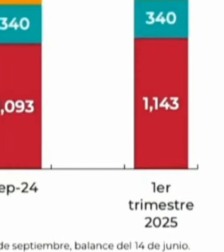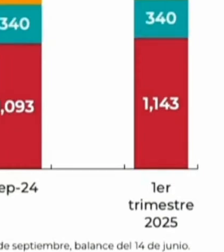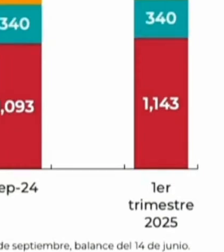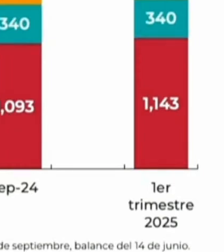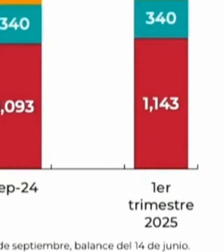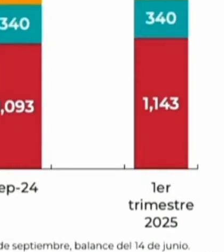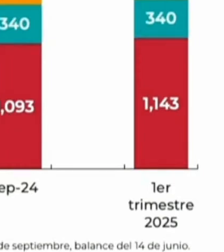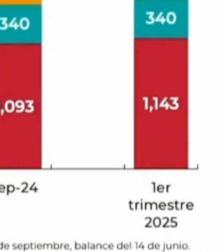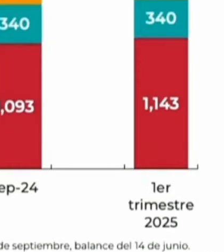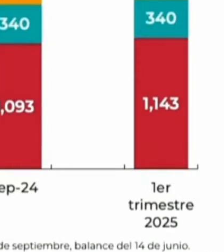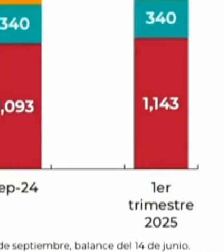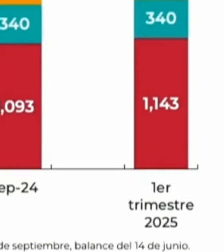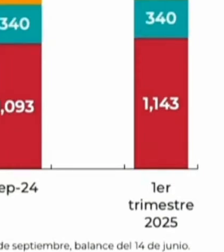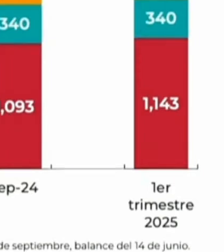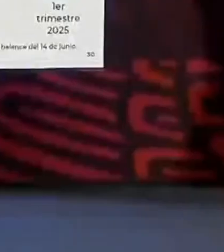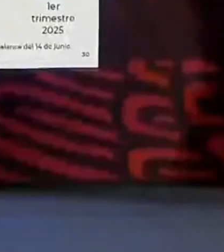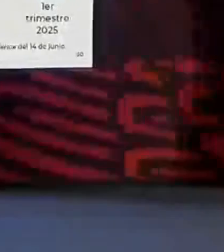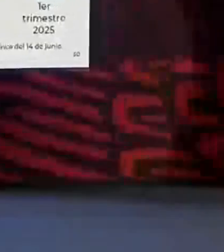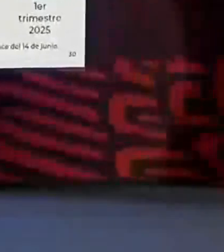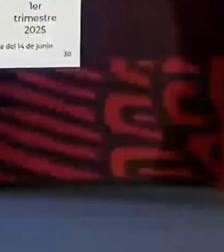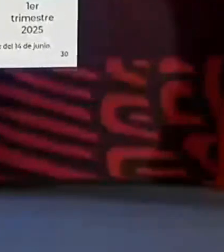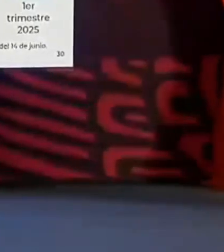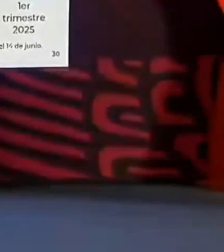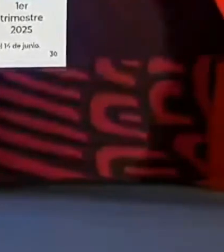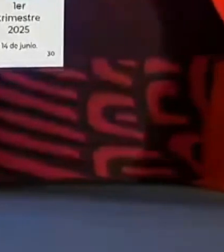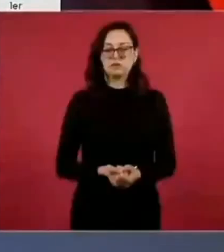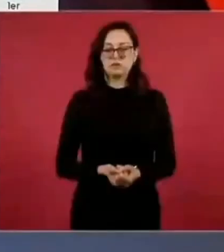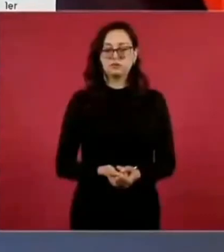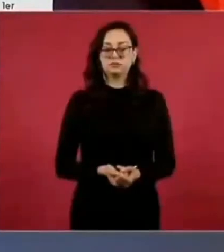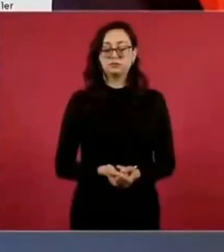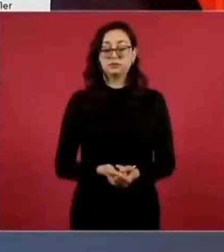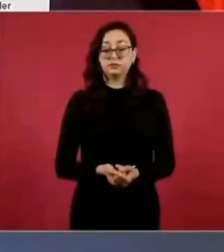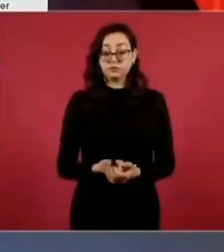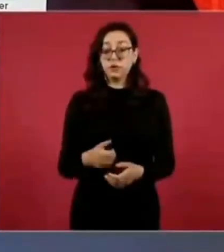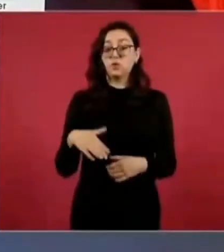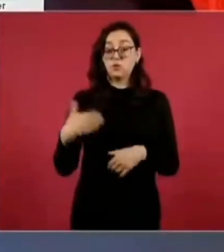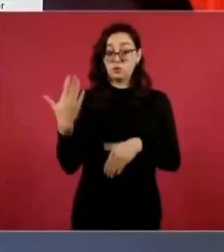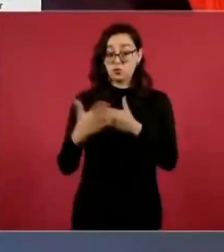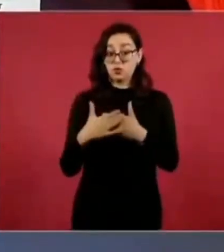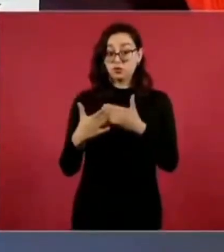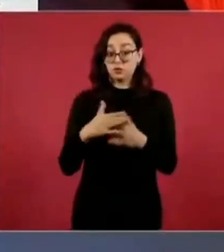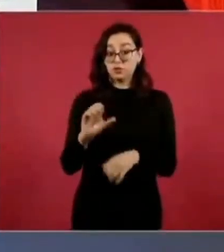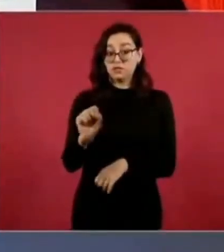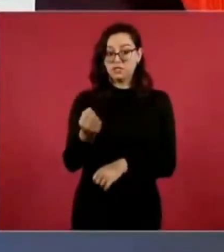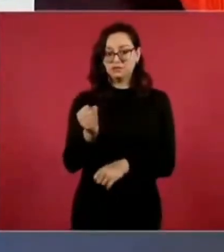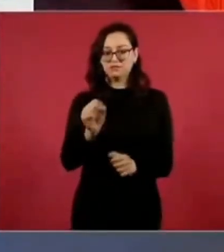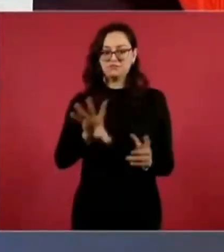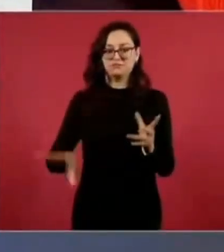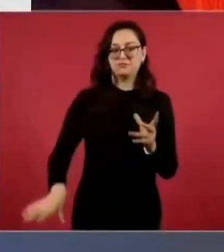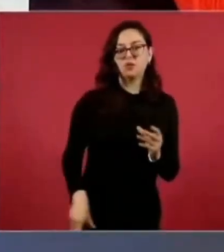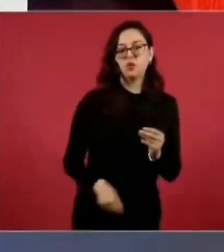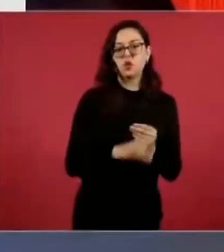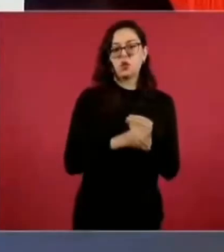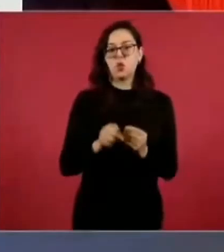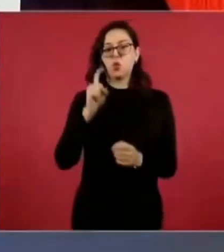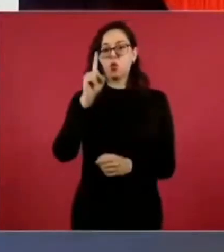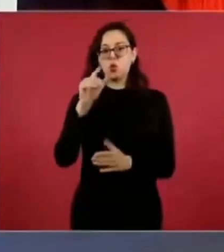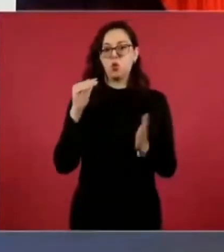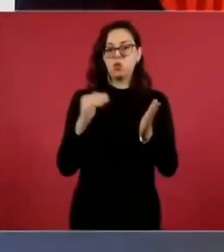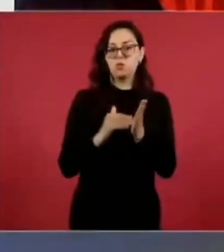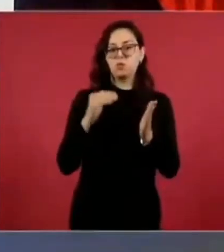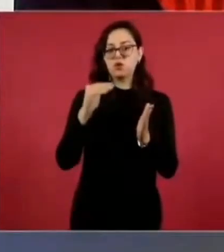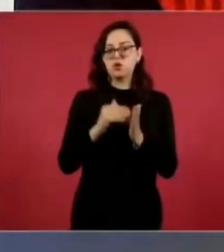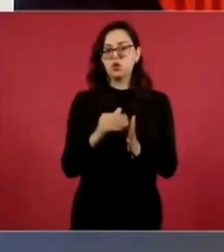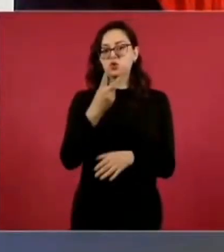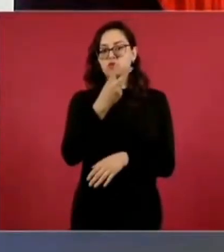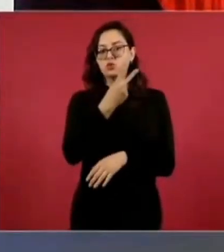¿Cómo vamos a entregar en septiembre del 24? En 1.702.000, más de 3